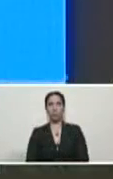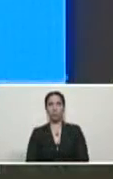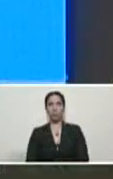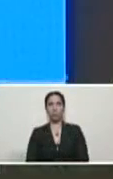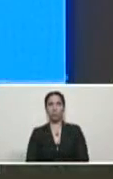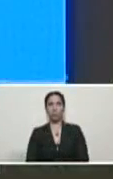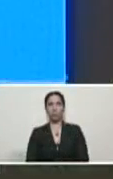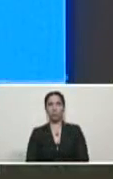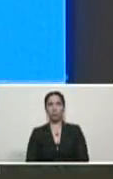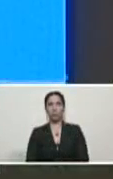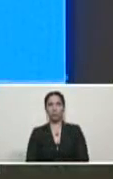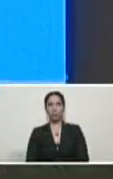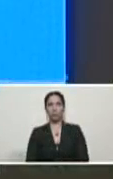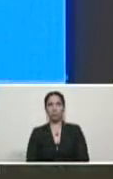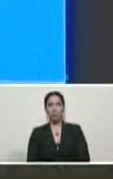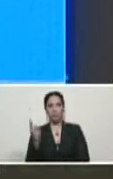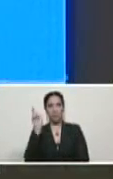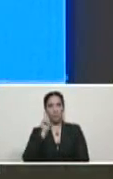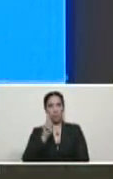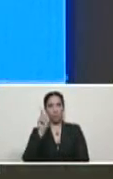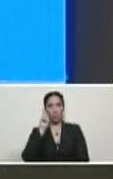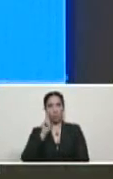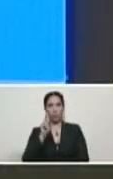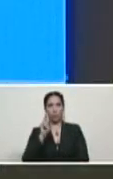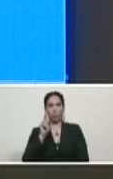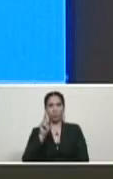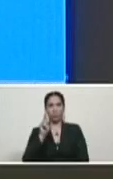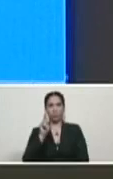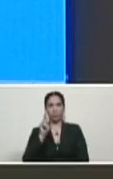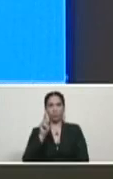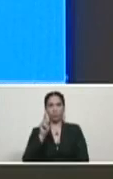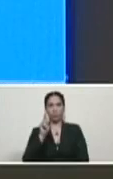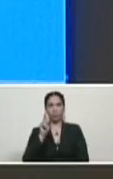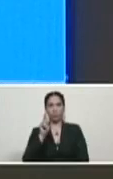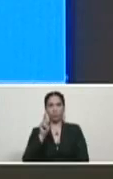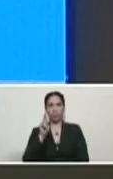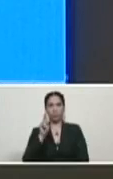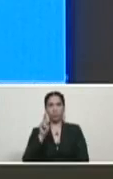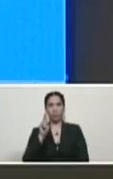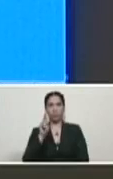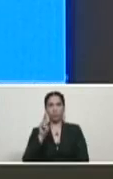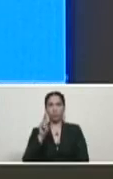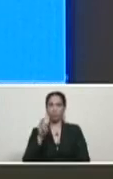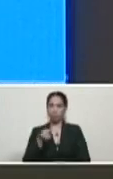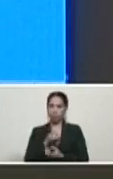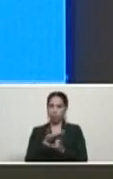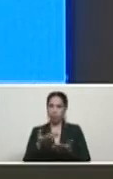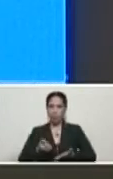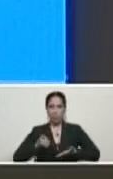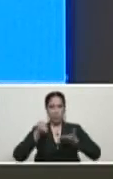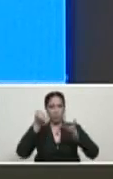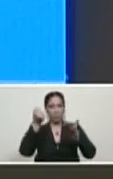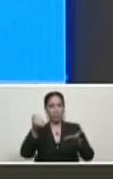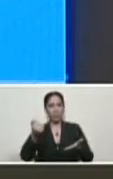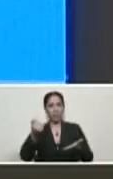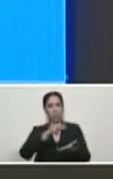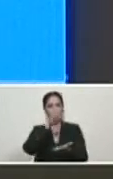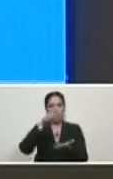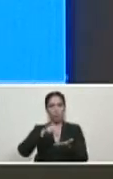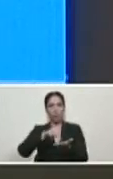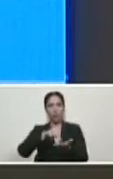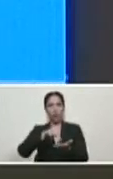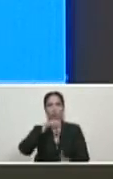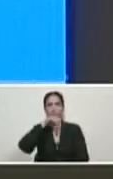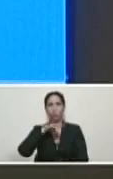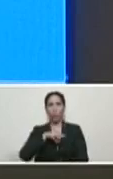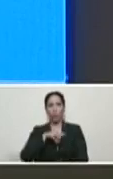los profesores que han sido distinguidos con el Premio Nacional de la Historia: Mario